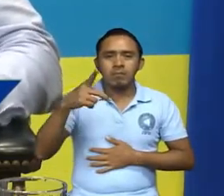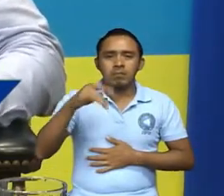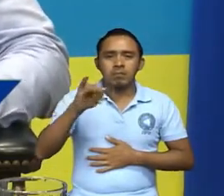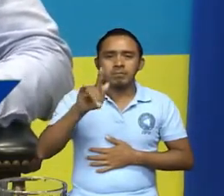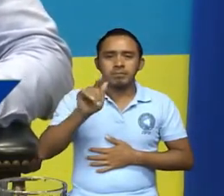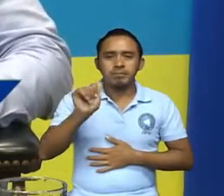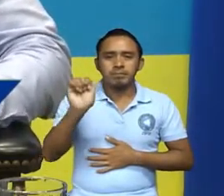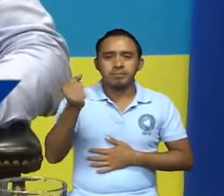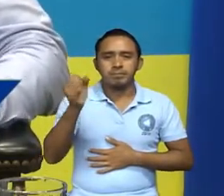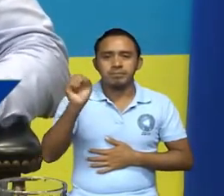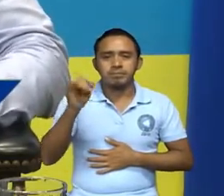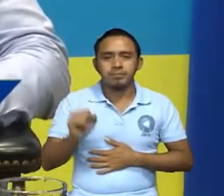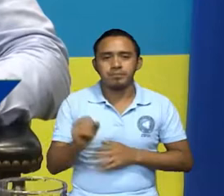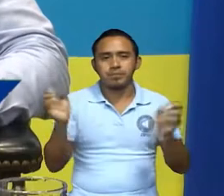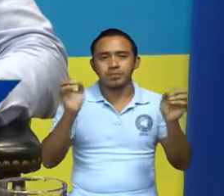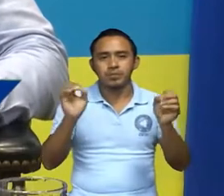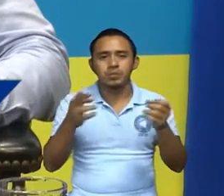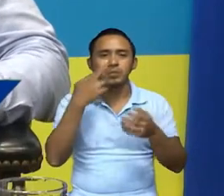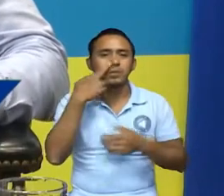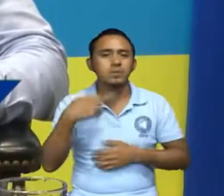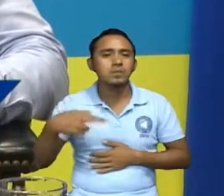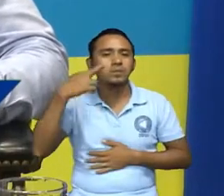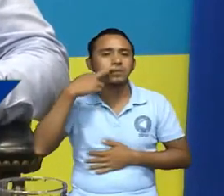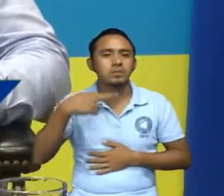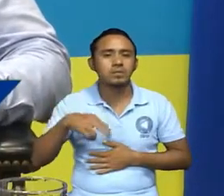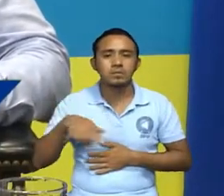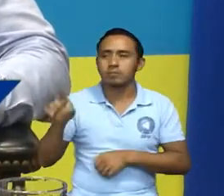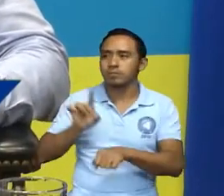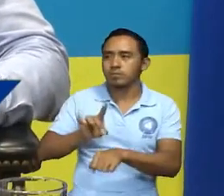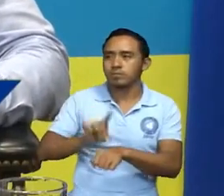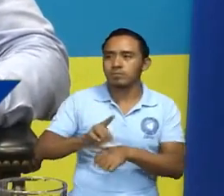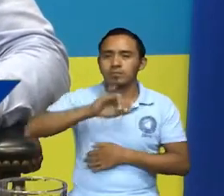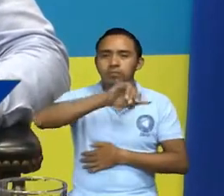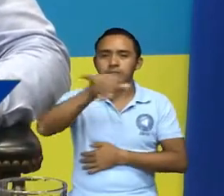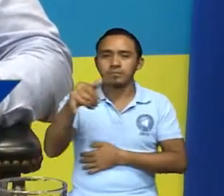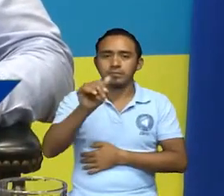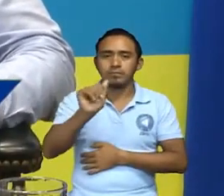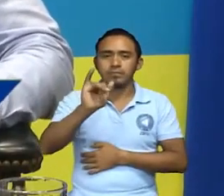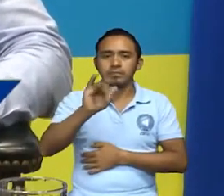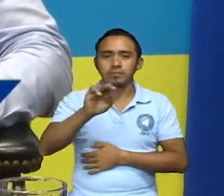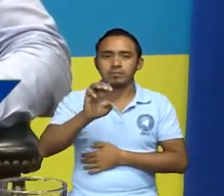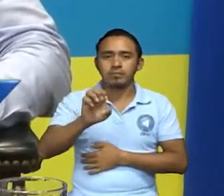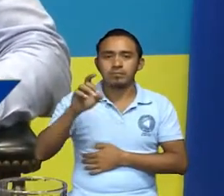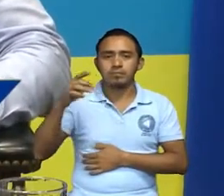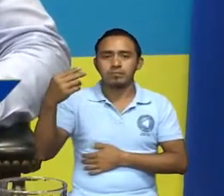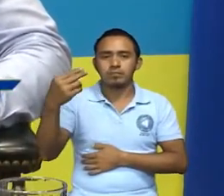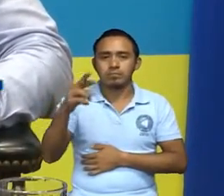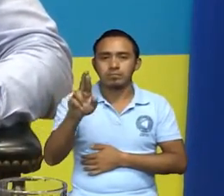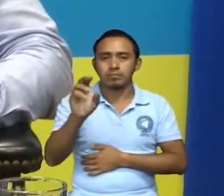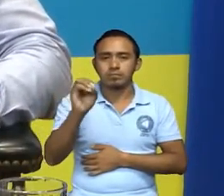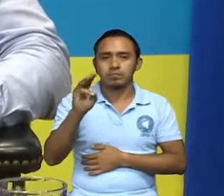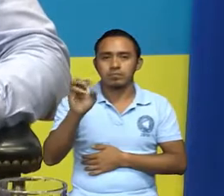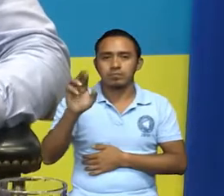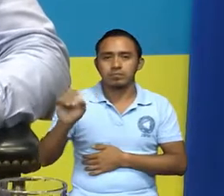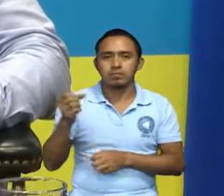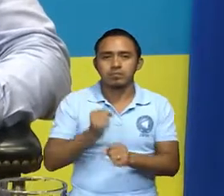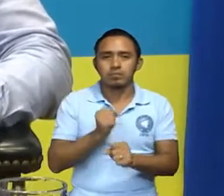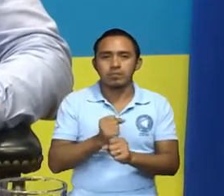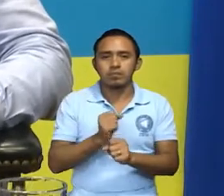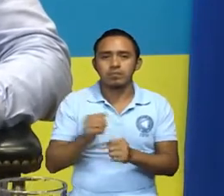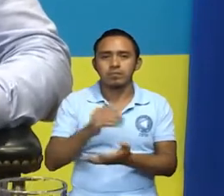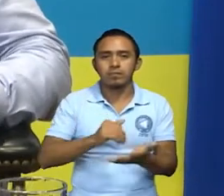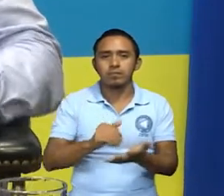sangrado nasal. Para ello hemos invitado al doctor Jaime Romero, quien es parte del personal médico del Centro de Salud